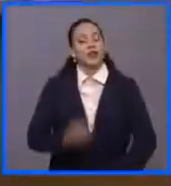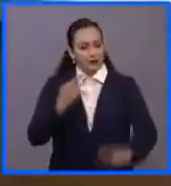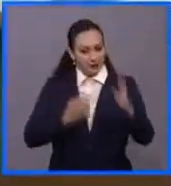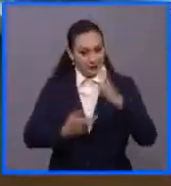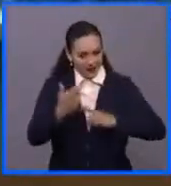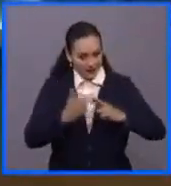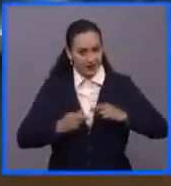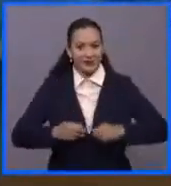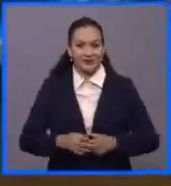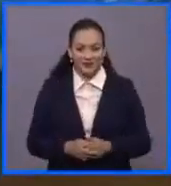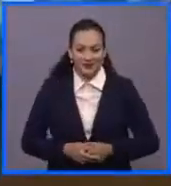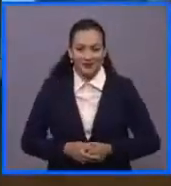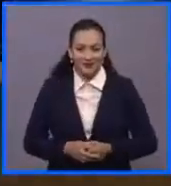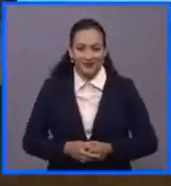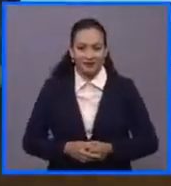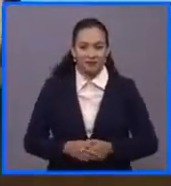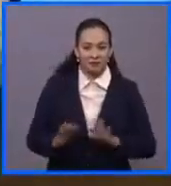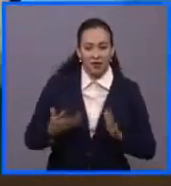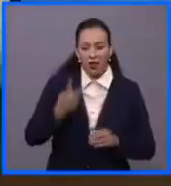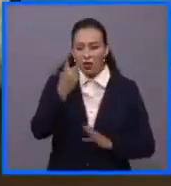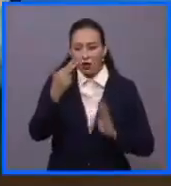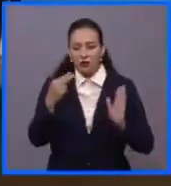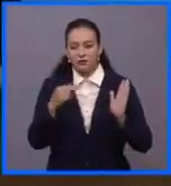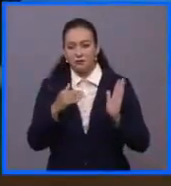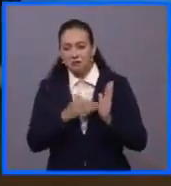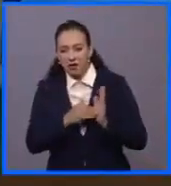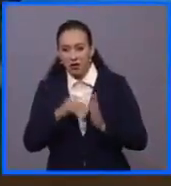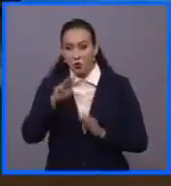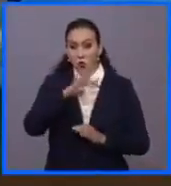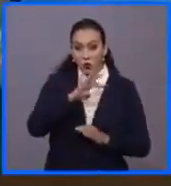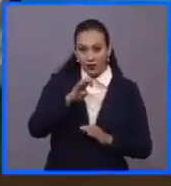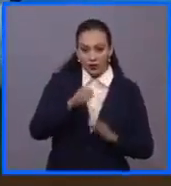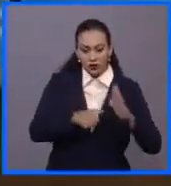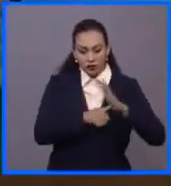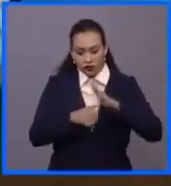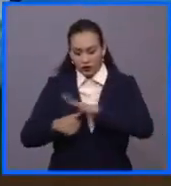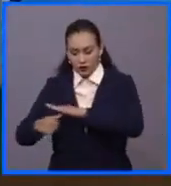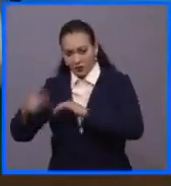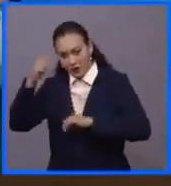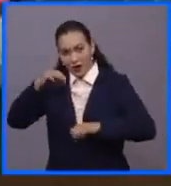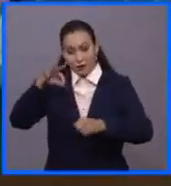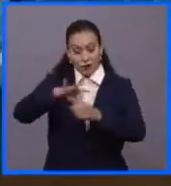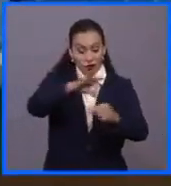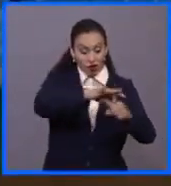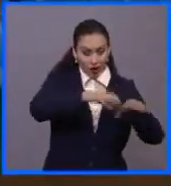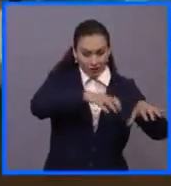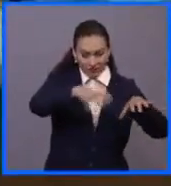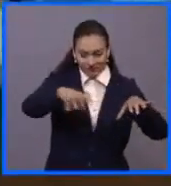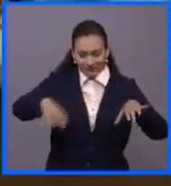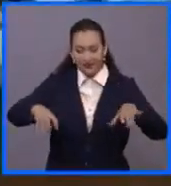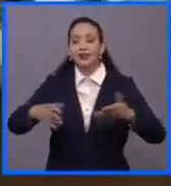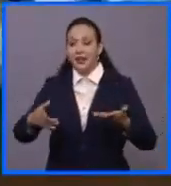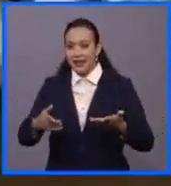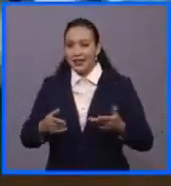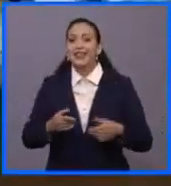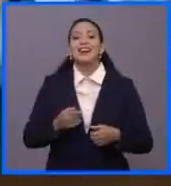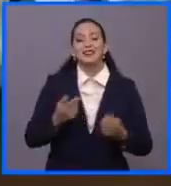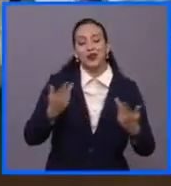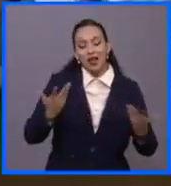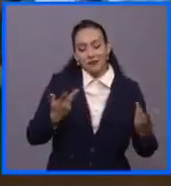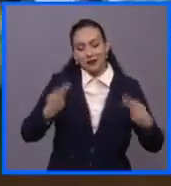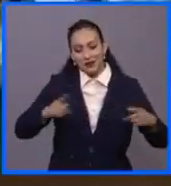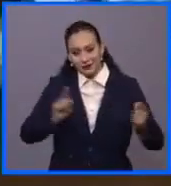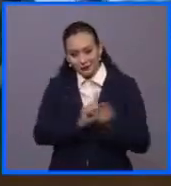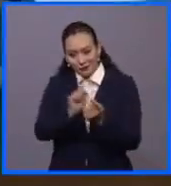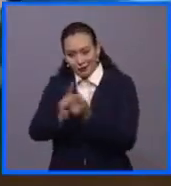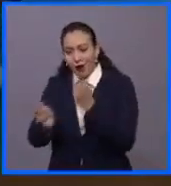Al regresar, más de 2.400 mesas de votación se instalarán para la consulta de presupuesto participativo